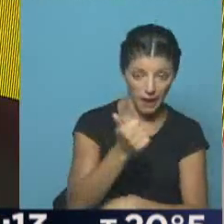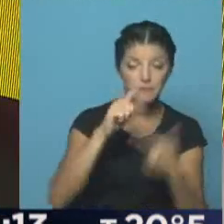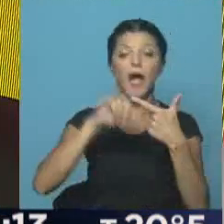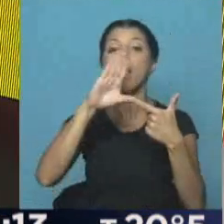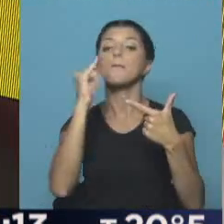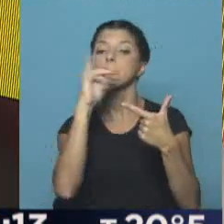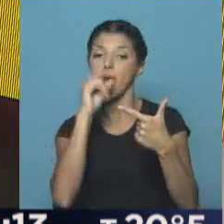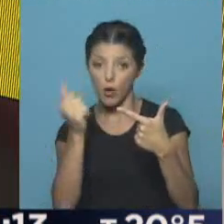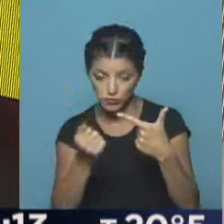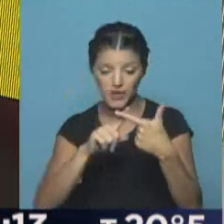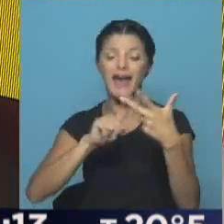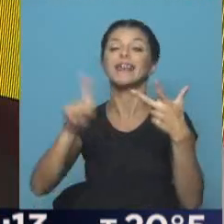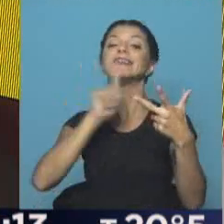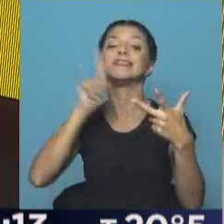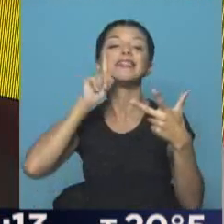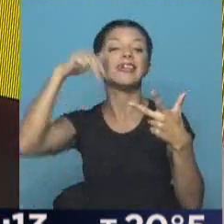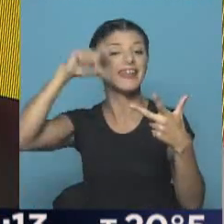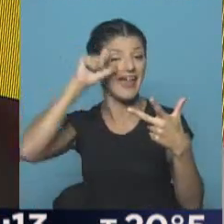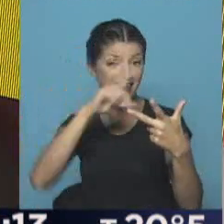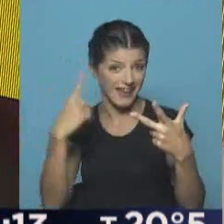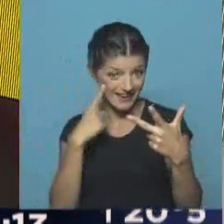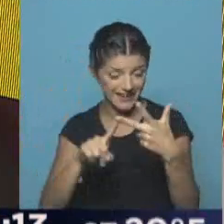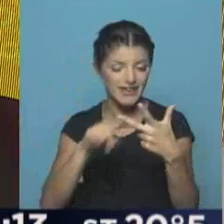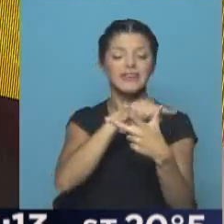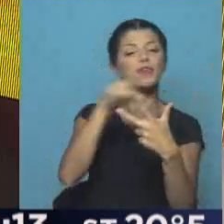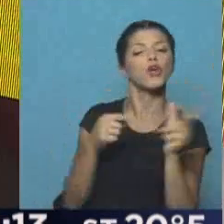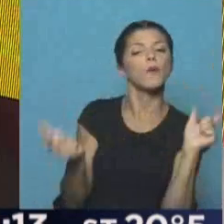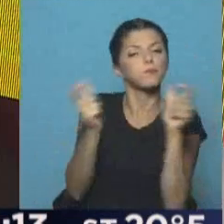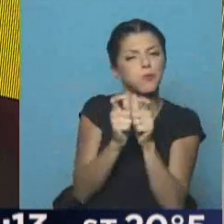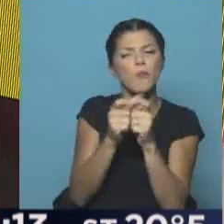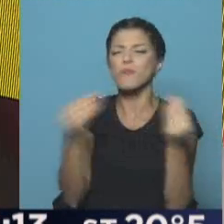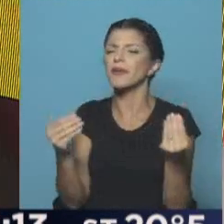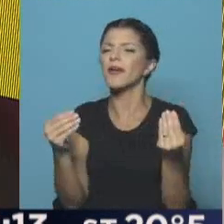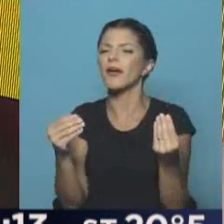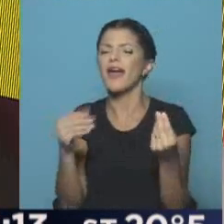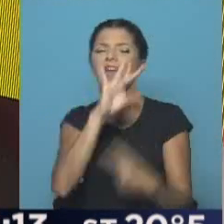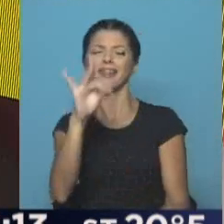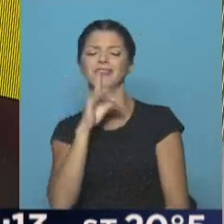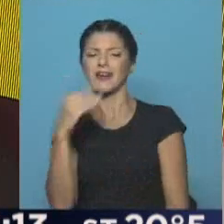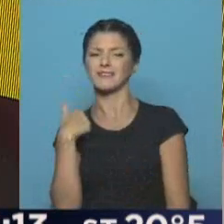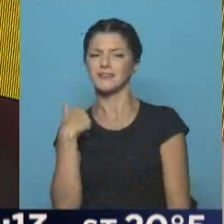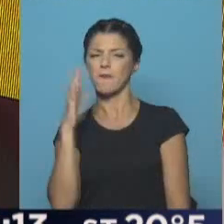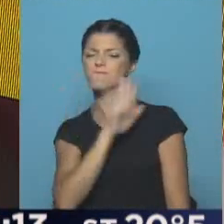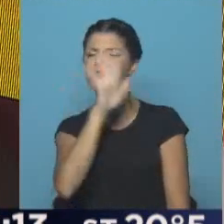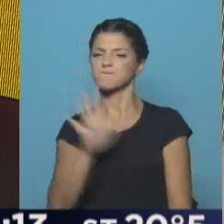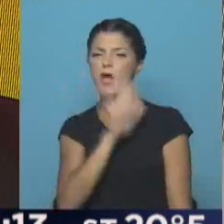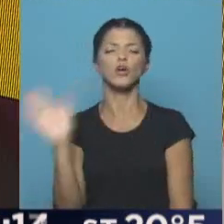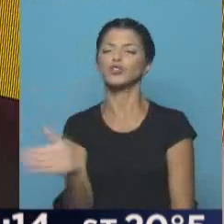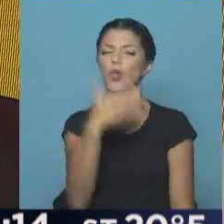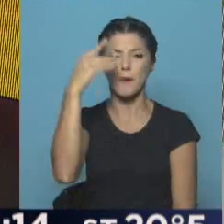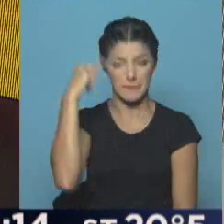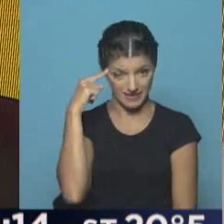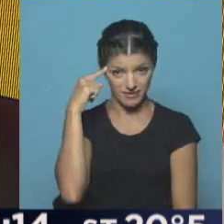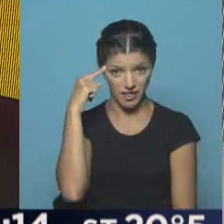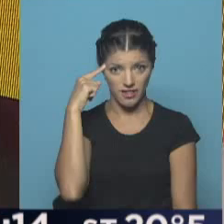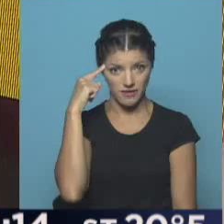reunión. ¿Por qué desconfía Bauza? ¿Por qué todos suponen que el desenlace será eyectando al actual técnico